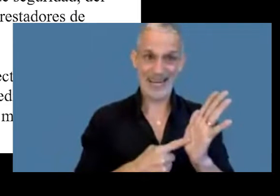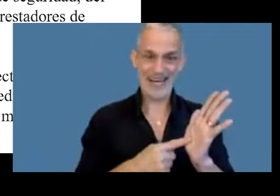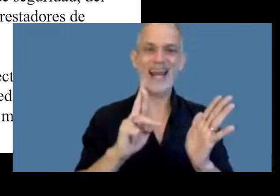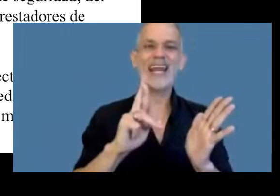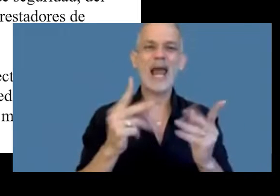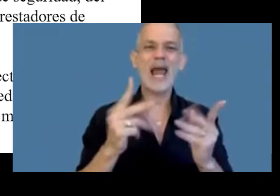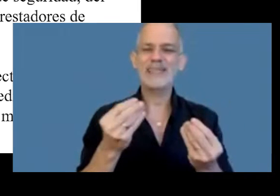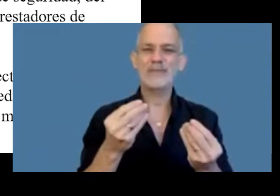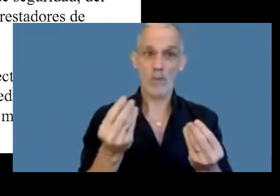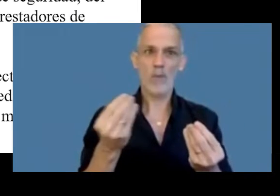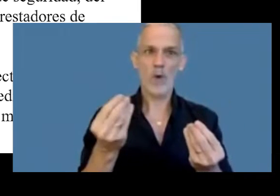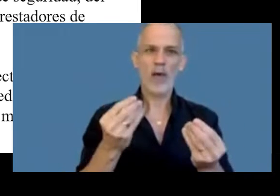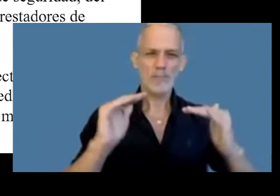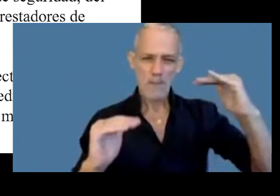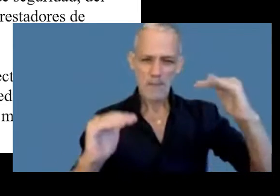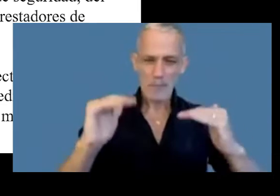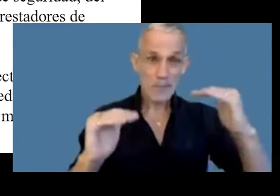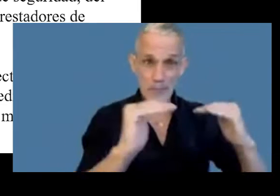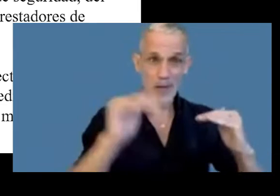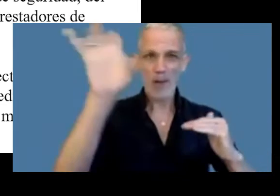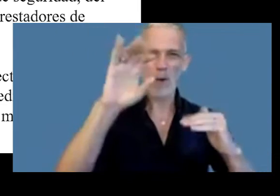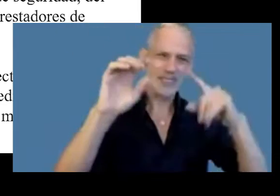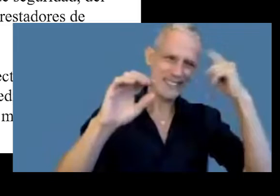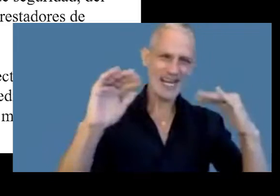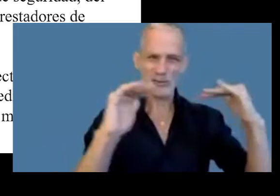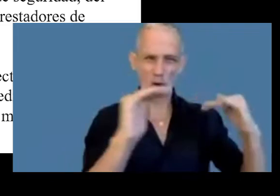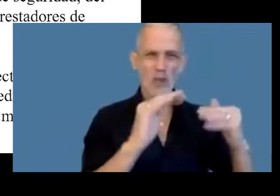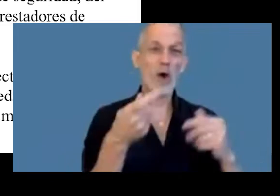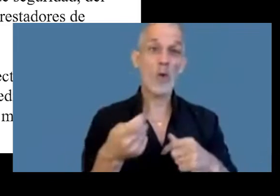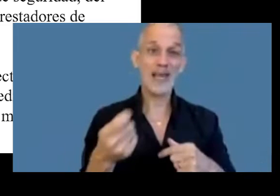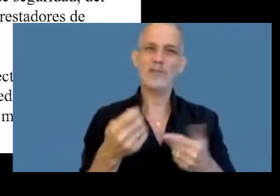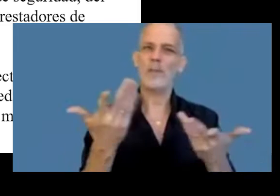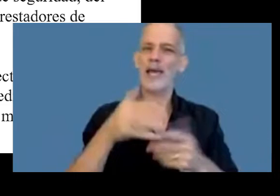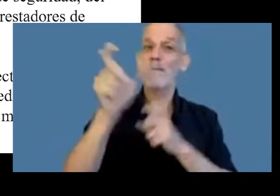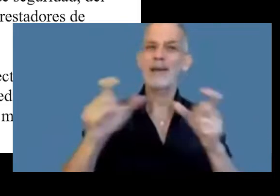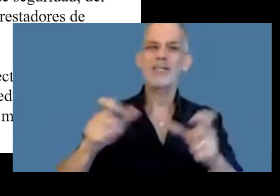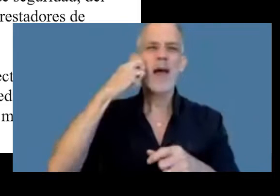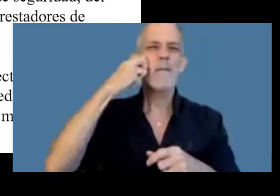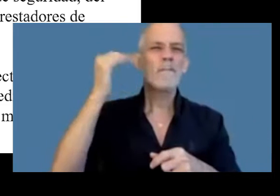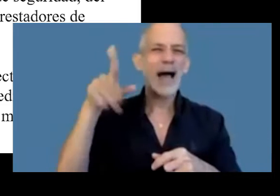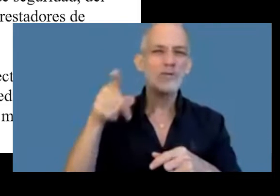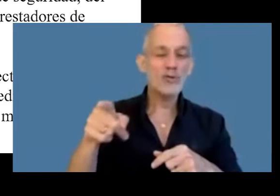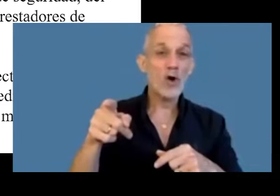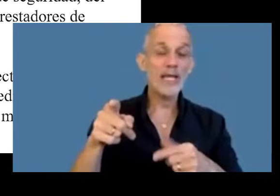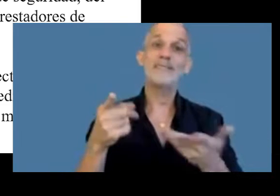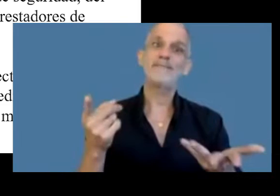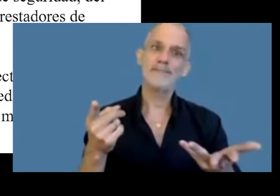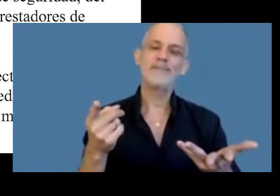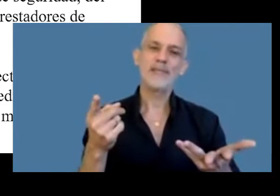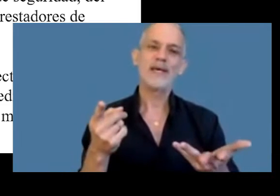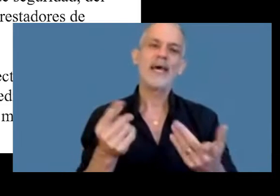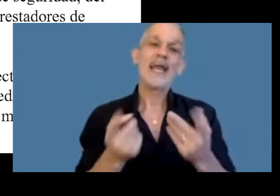esta armonización es para que las personas de la tercera edad que hoy requieren